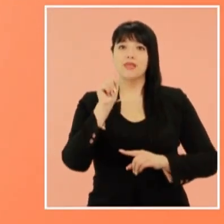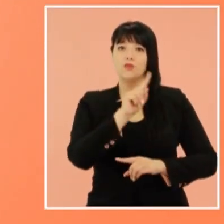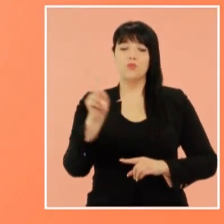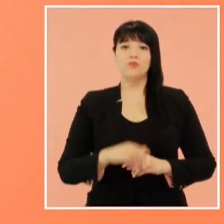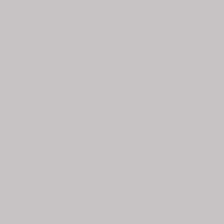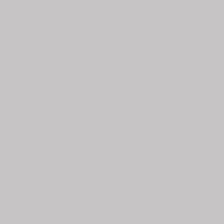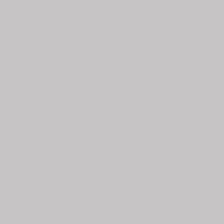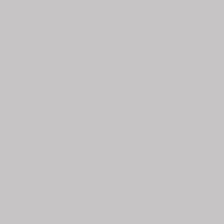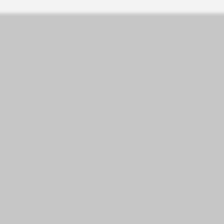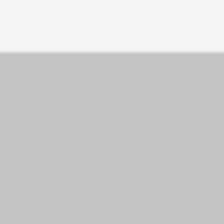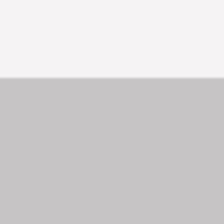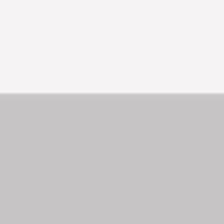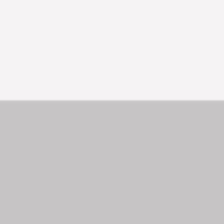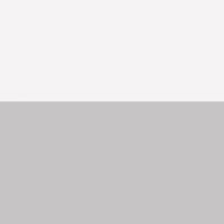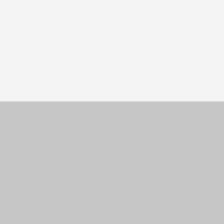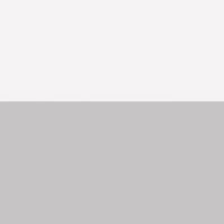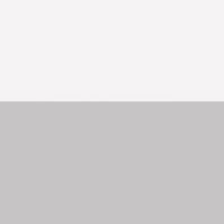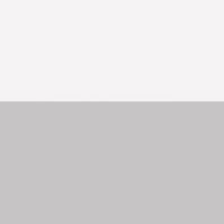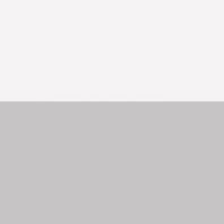constitucional. Mixta, no.